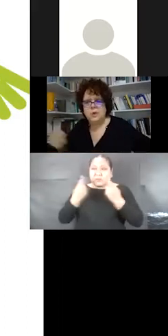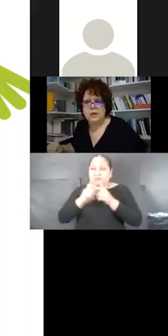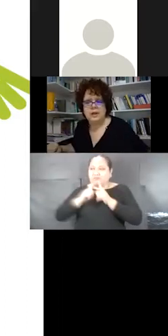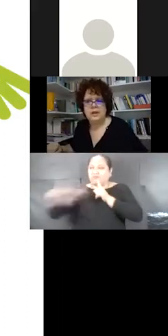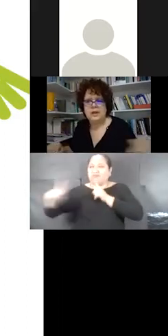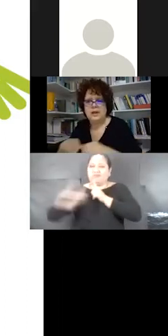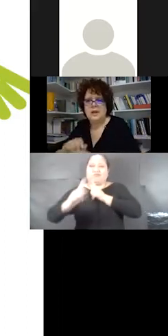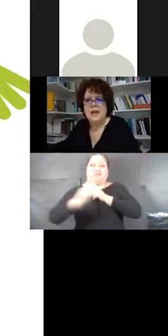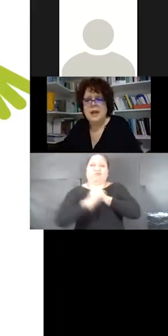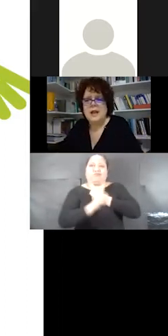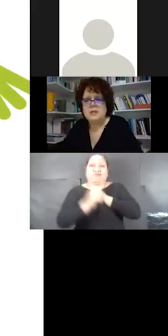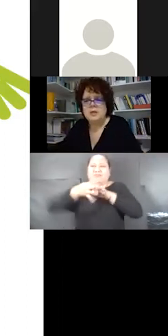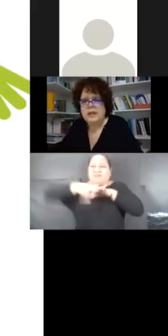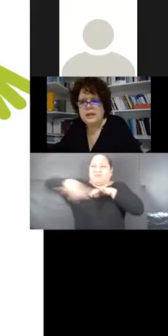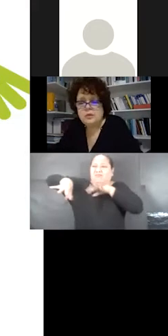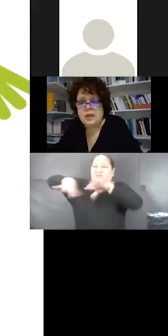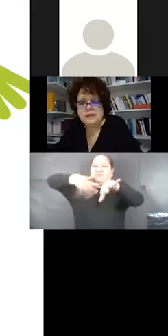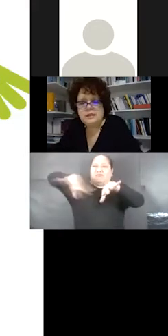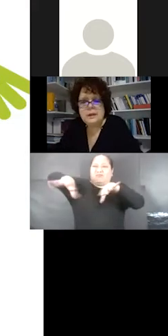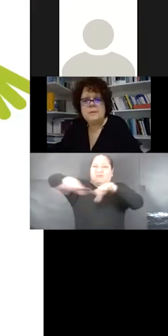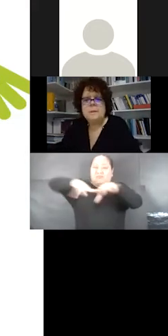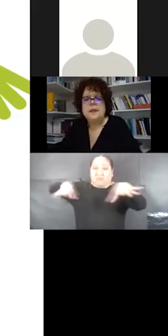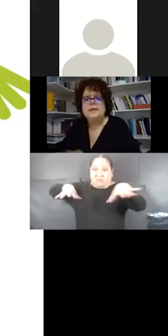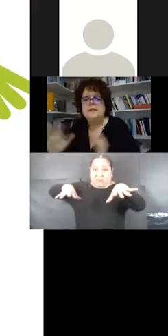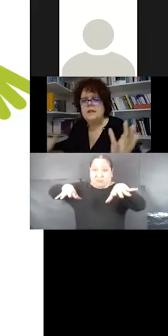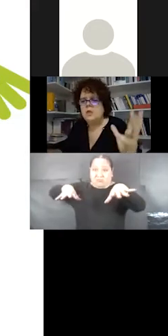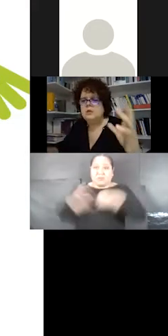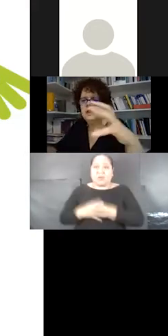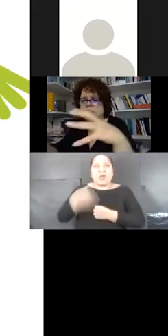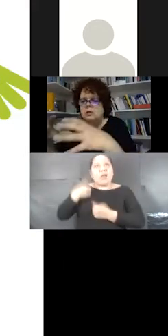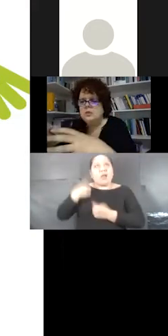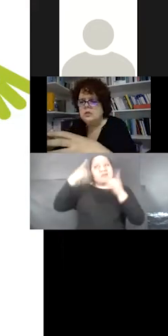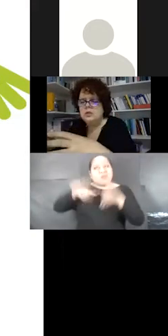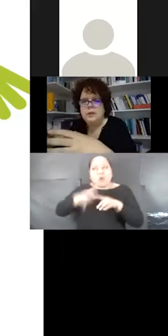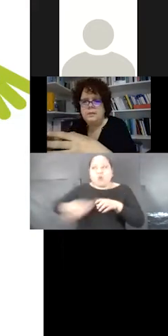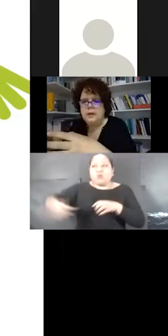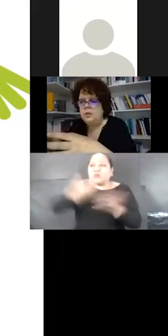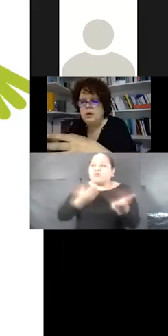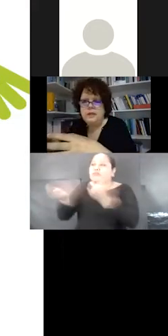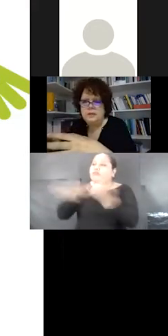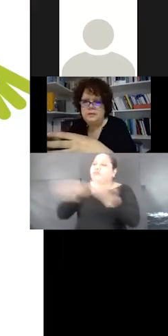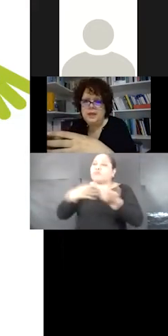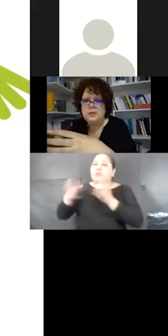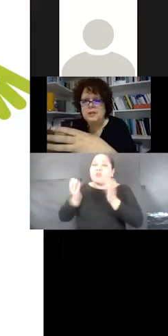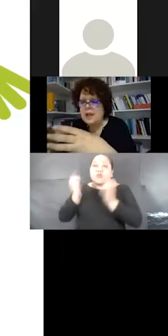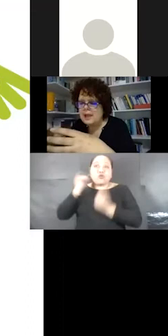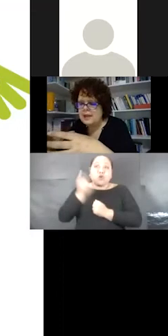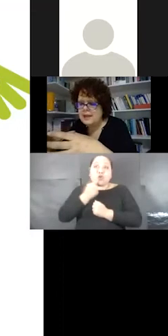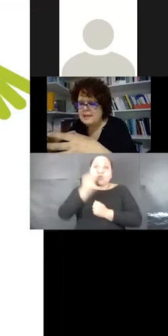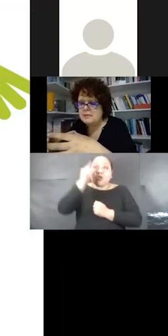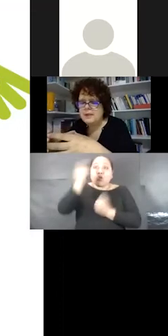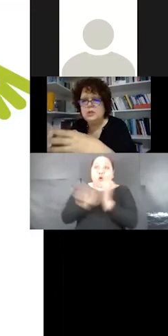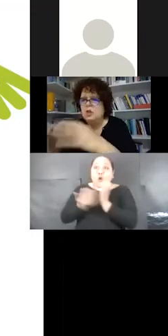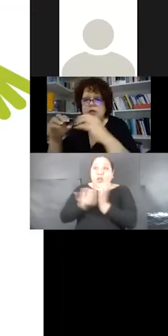por todas las ciudades, decidieron juntar a todos los sordos en un colegio. Entonces, en